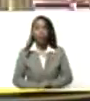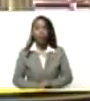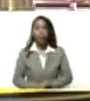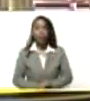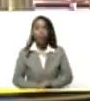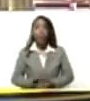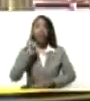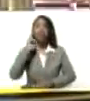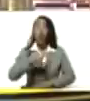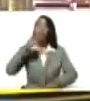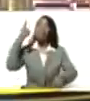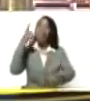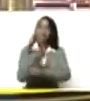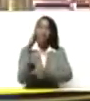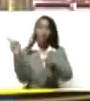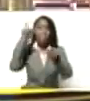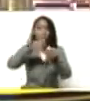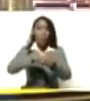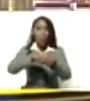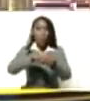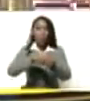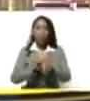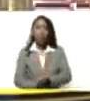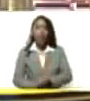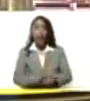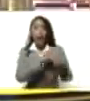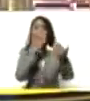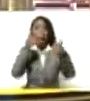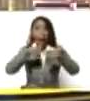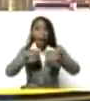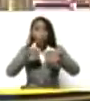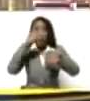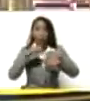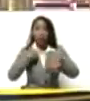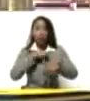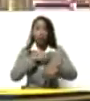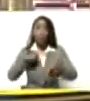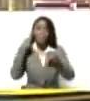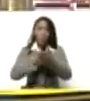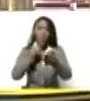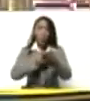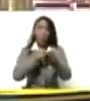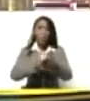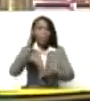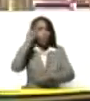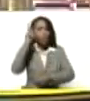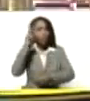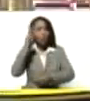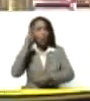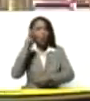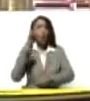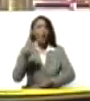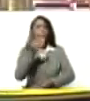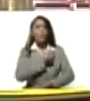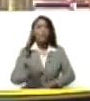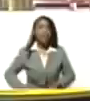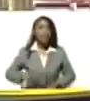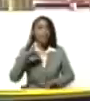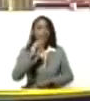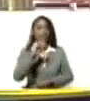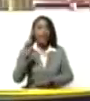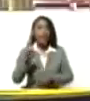historiadores deben registrar estos años que estamos batallando profesor vladimir profesor calzadilla